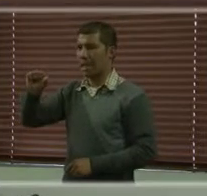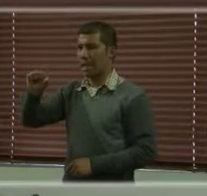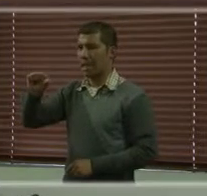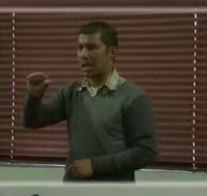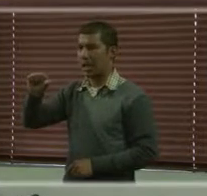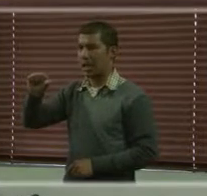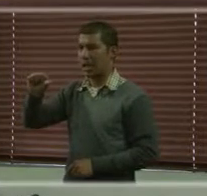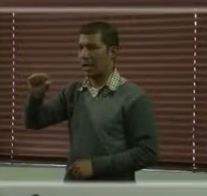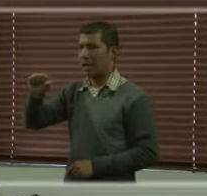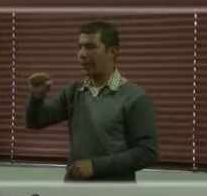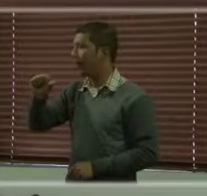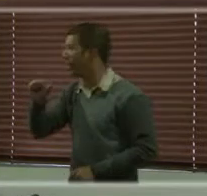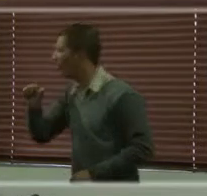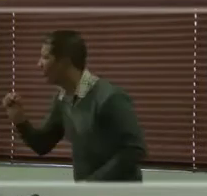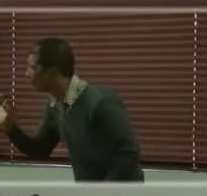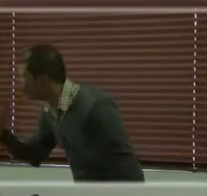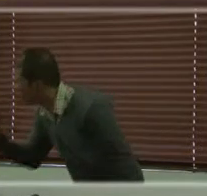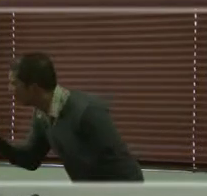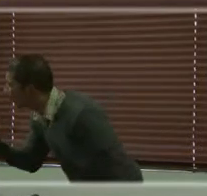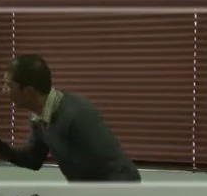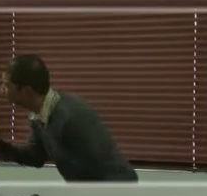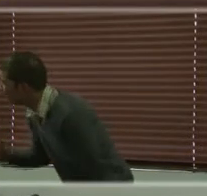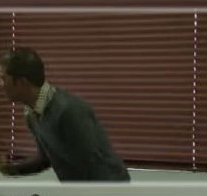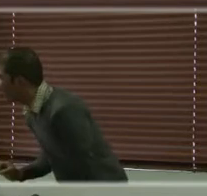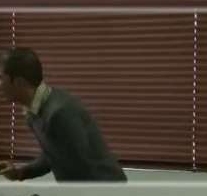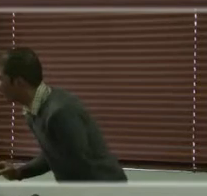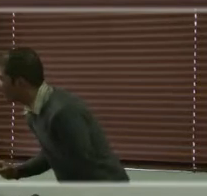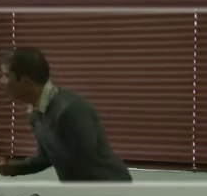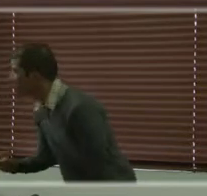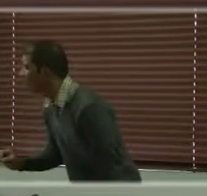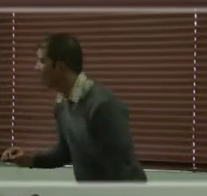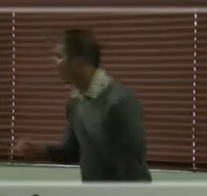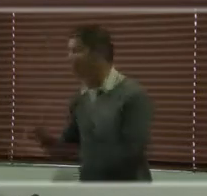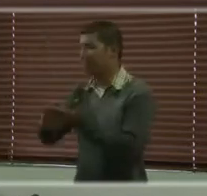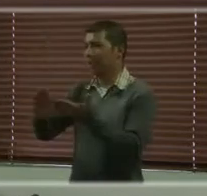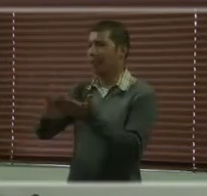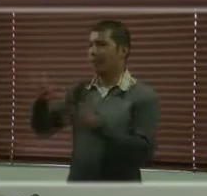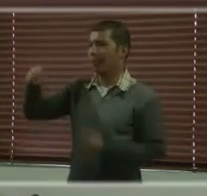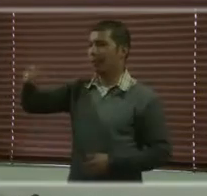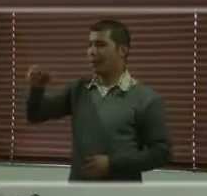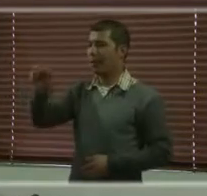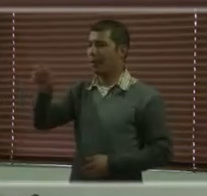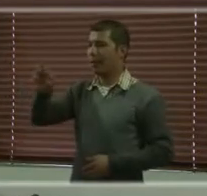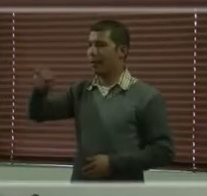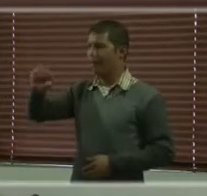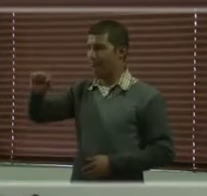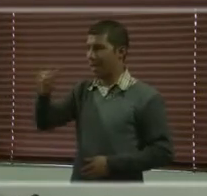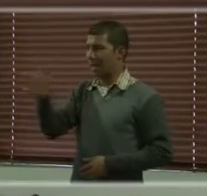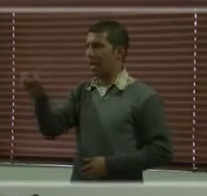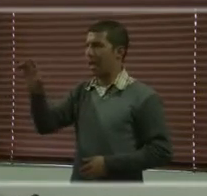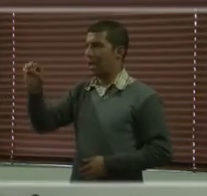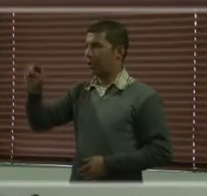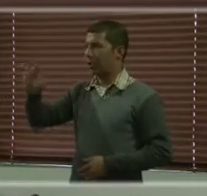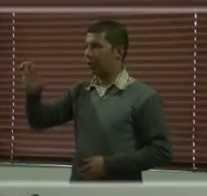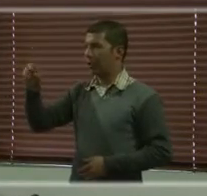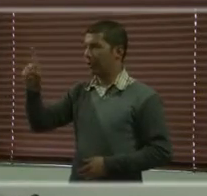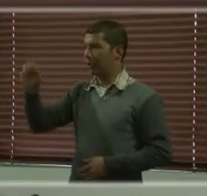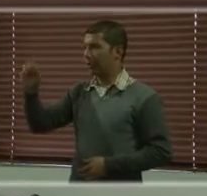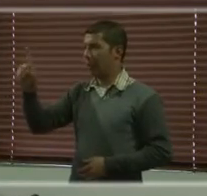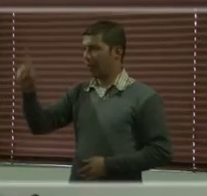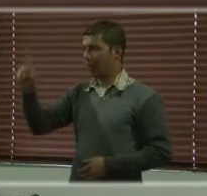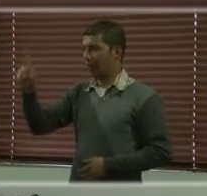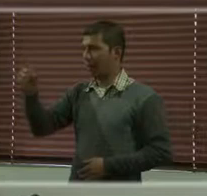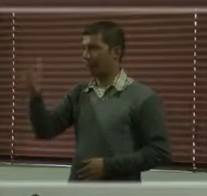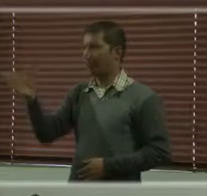chile este año María Soledad cisternas de